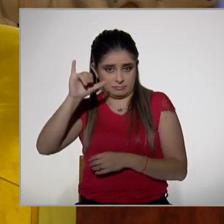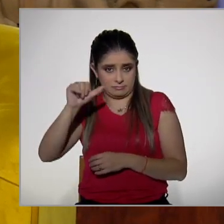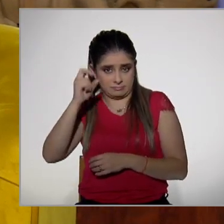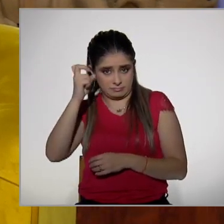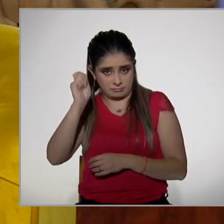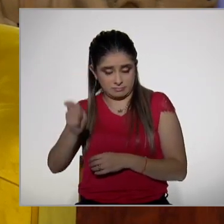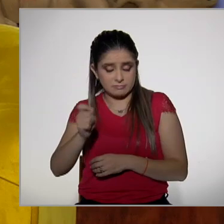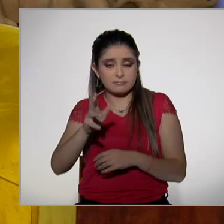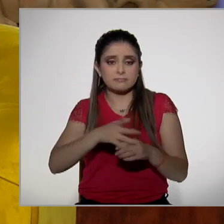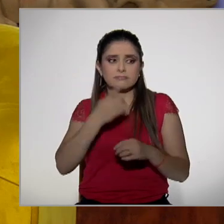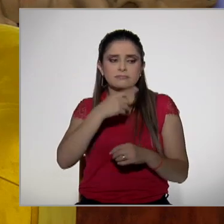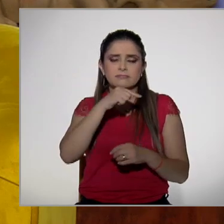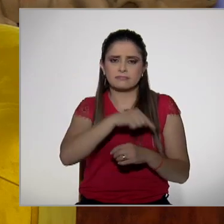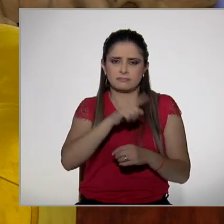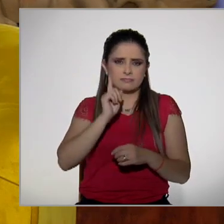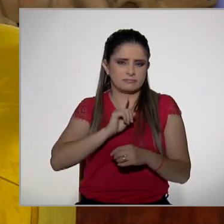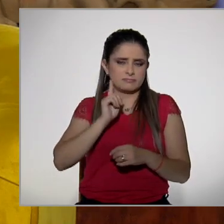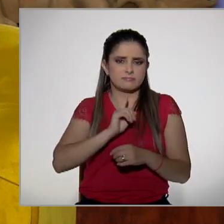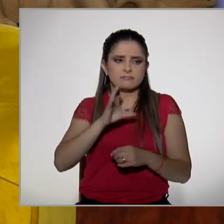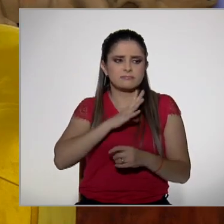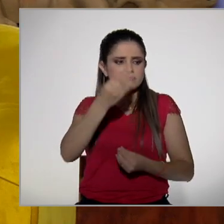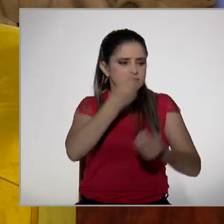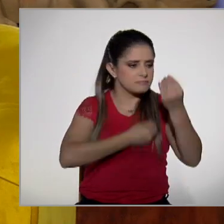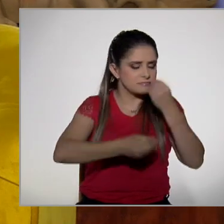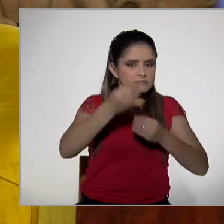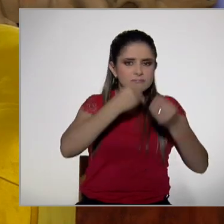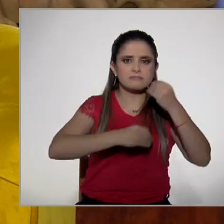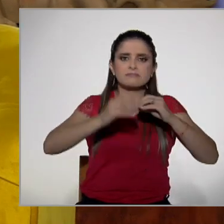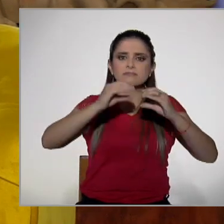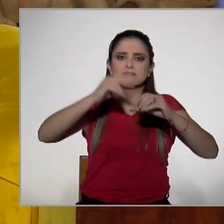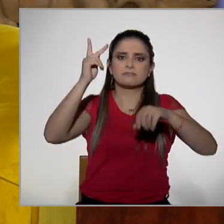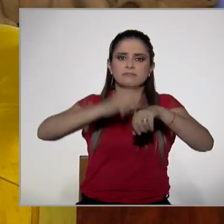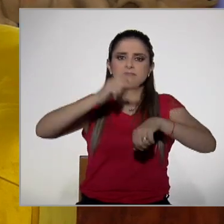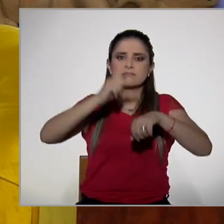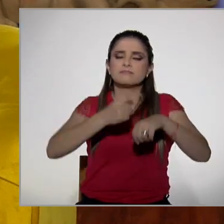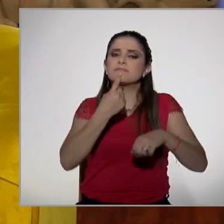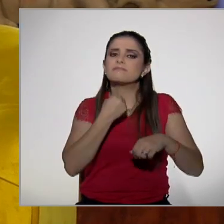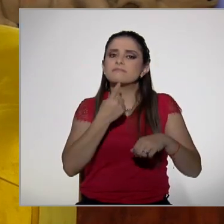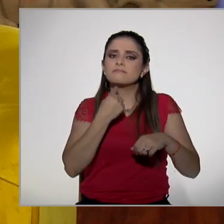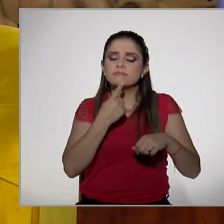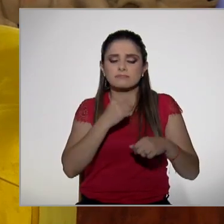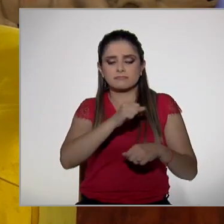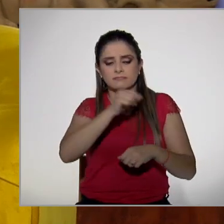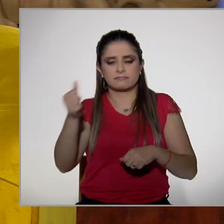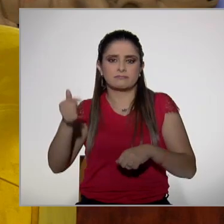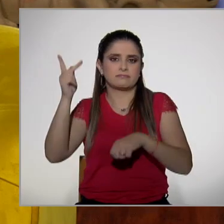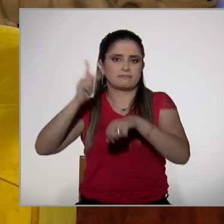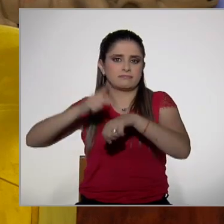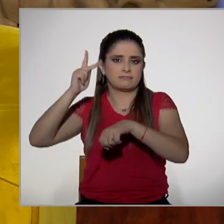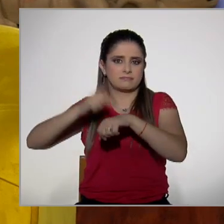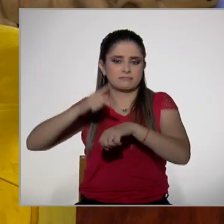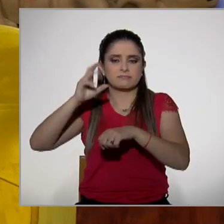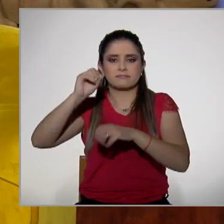ella le da por por este comer ladrillo rojo pero hay quien le da por comerla brillo